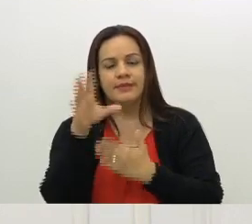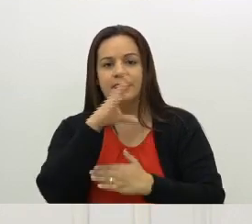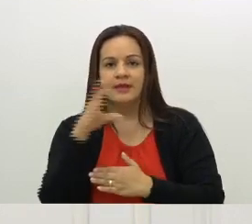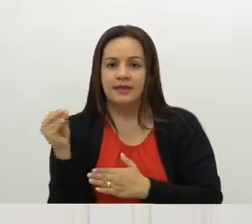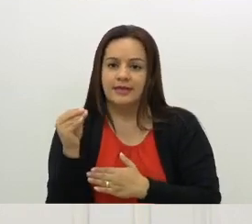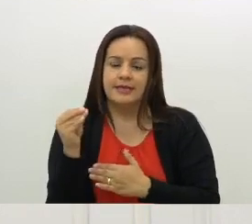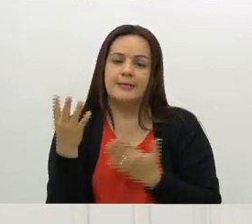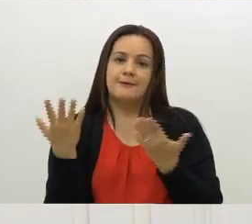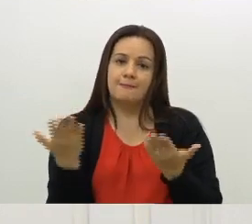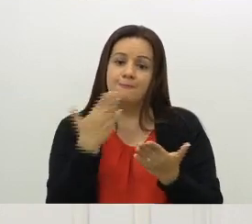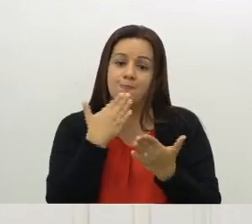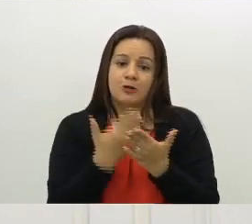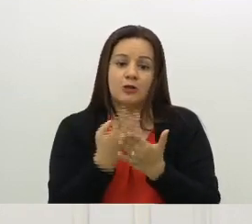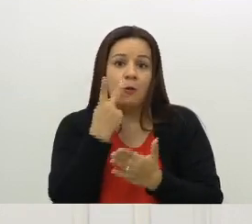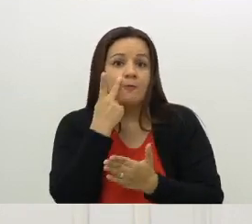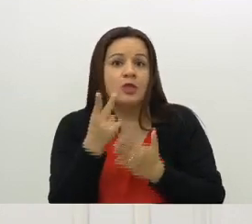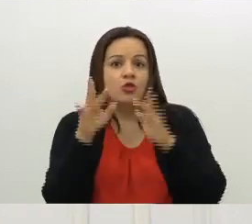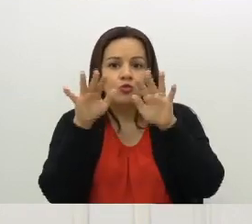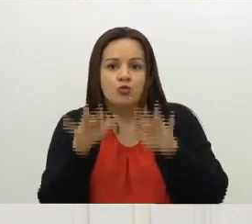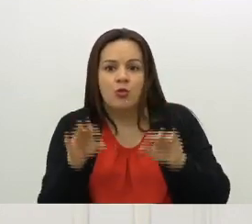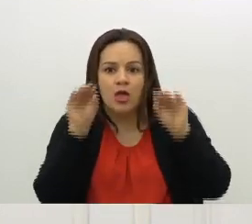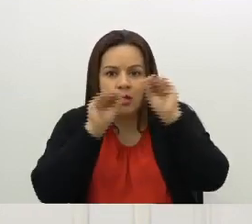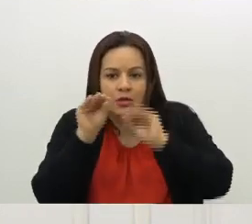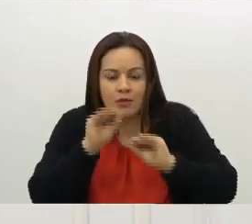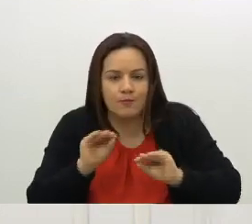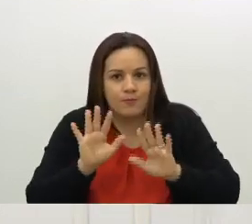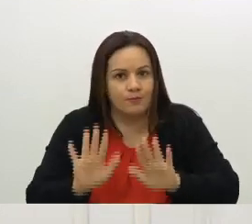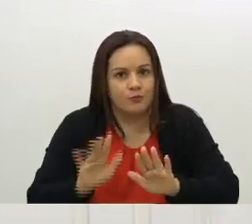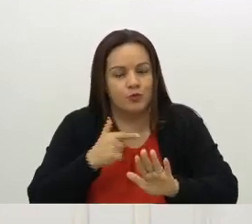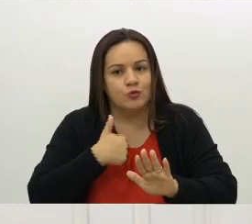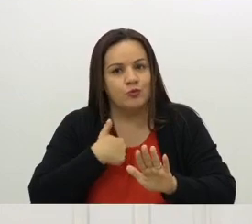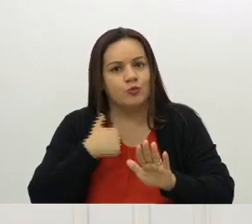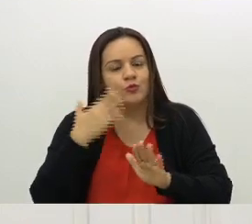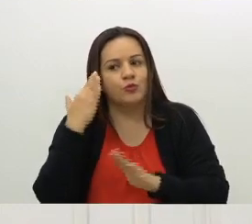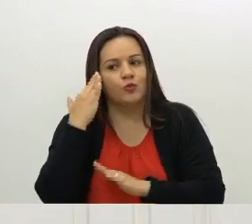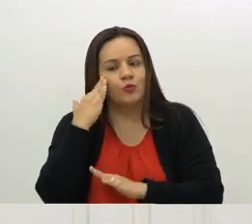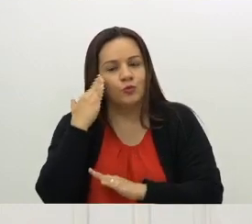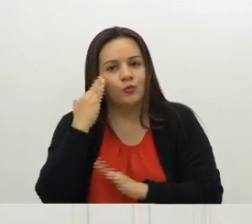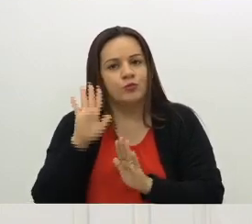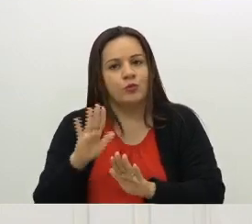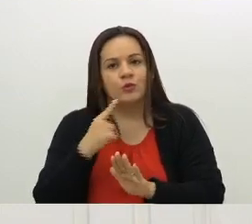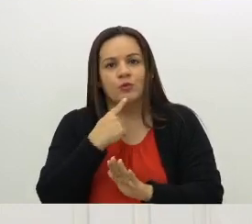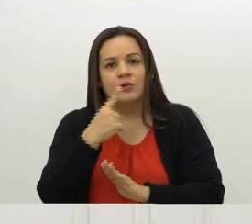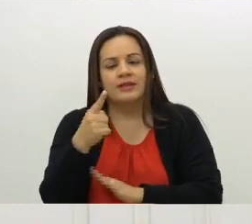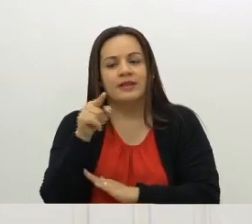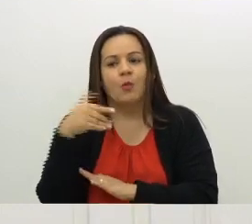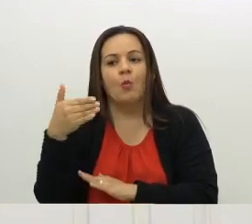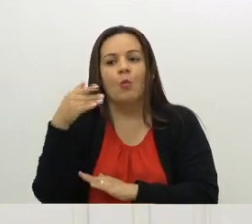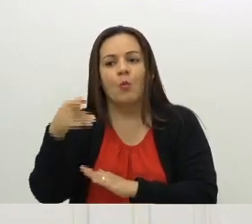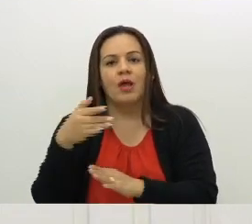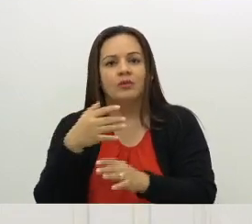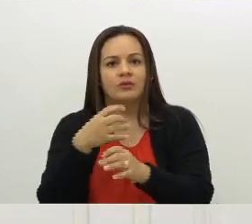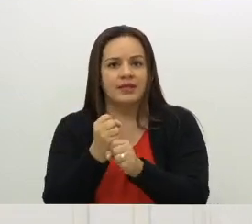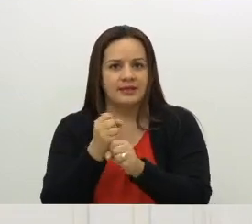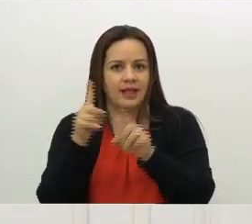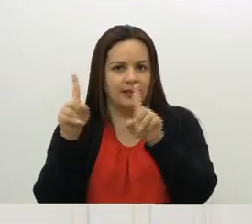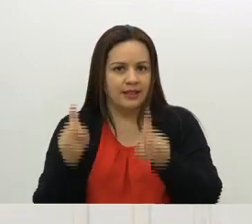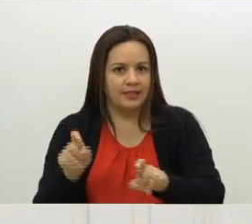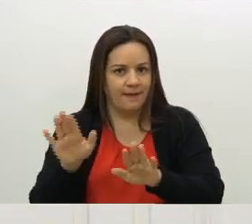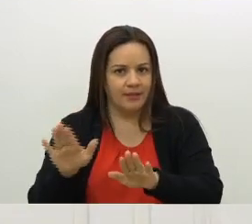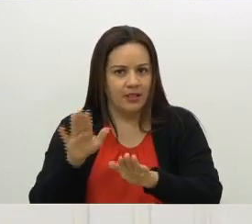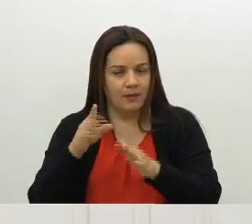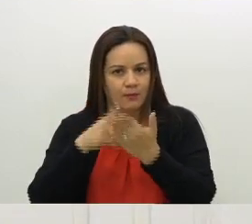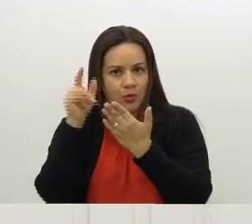por el fondo, yo les dije, cuando se estaba dictaminando el proyecto, que era